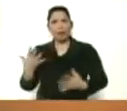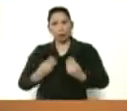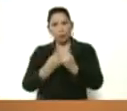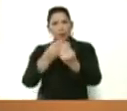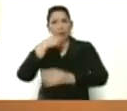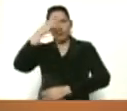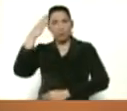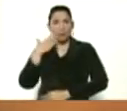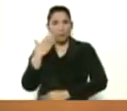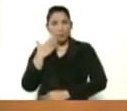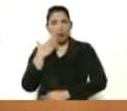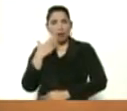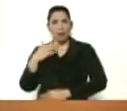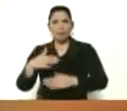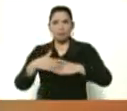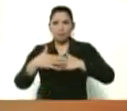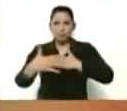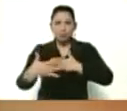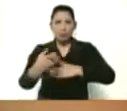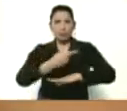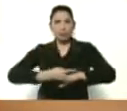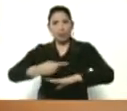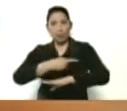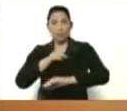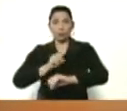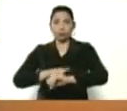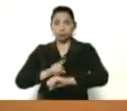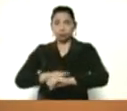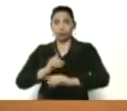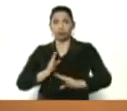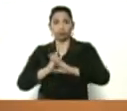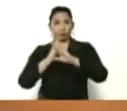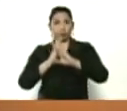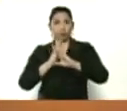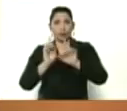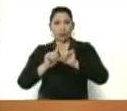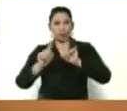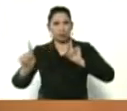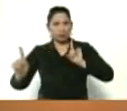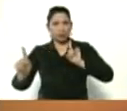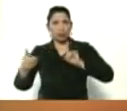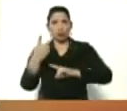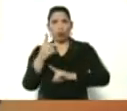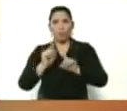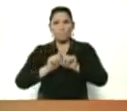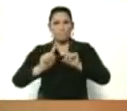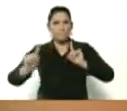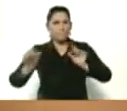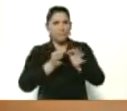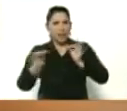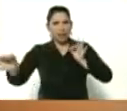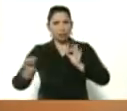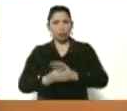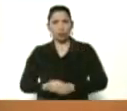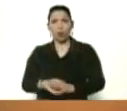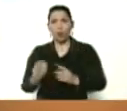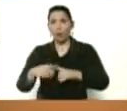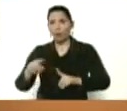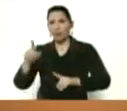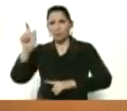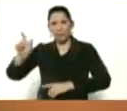su representante un periodo de tiempo determinado, tiene que establecerse un distanciamiento de al menos 2 metros con personas